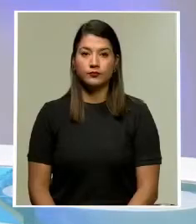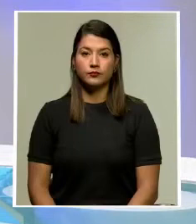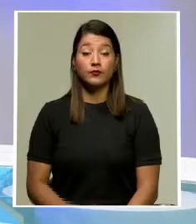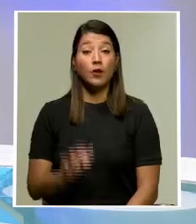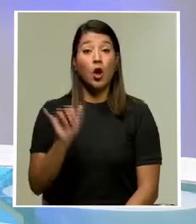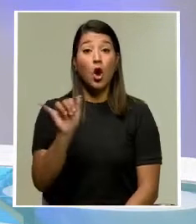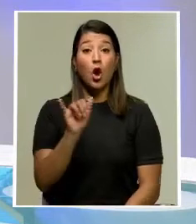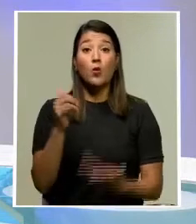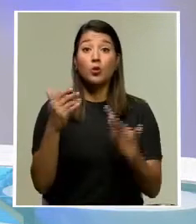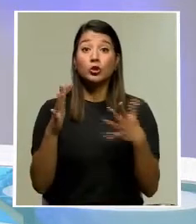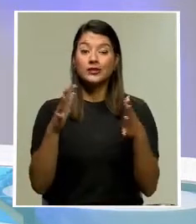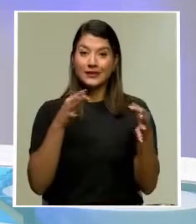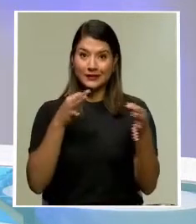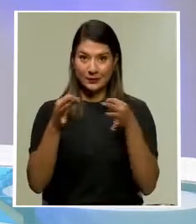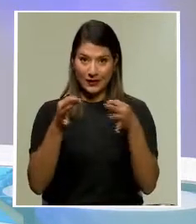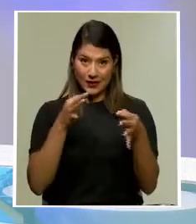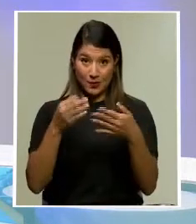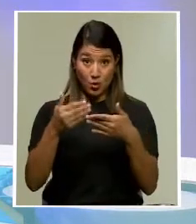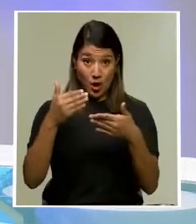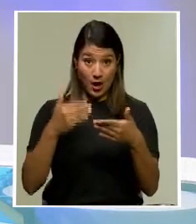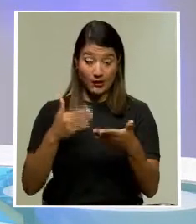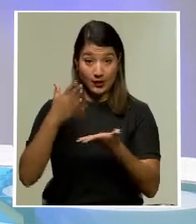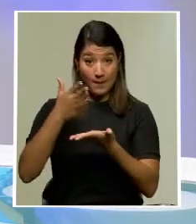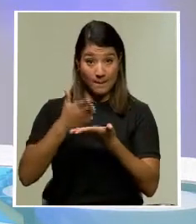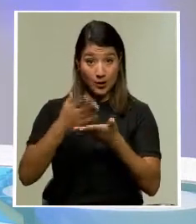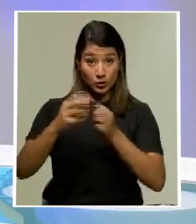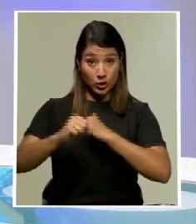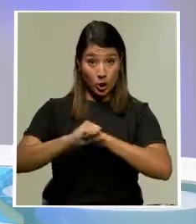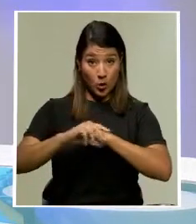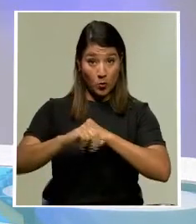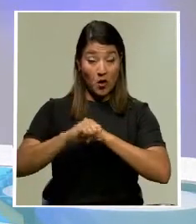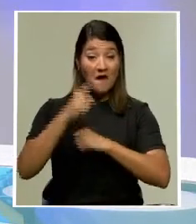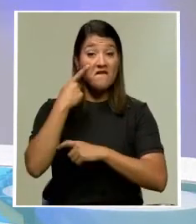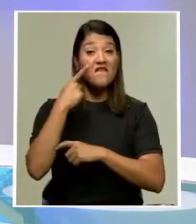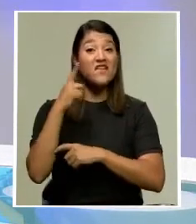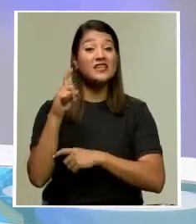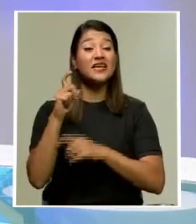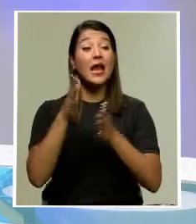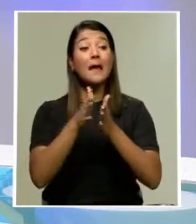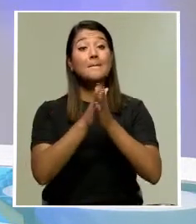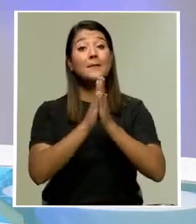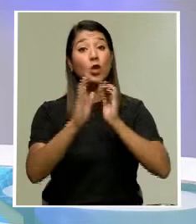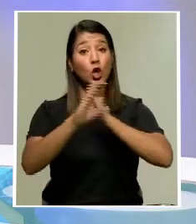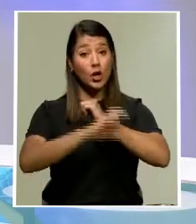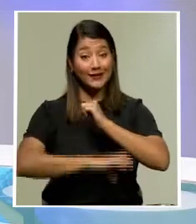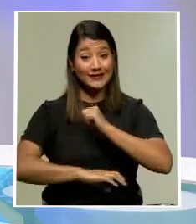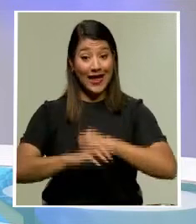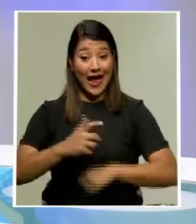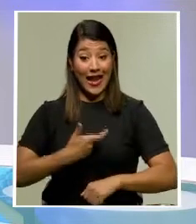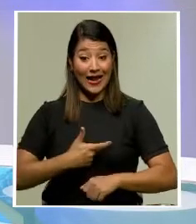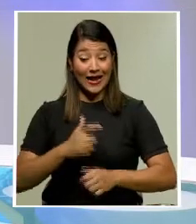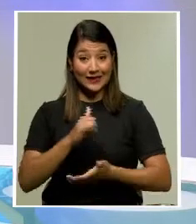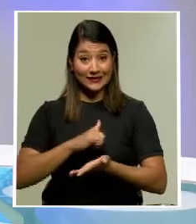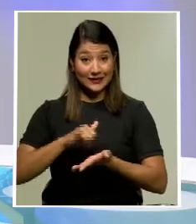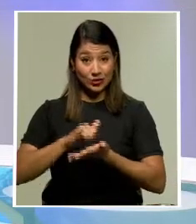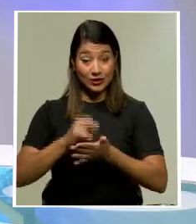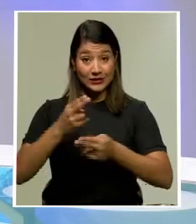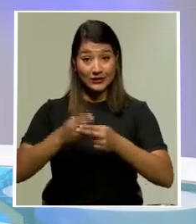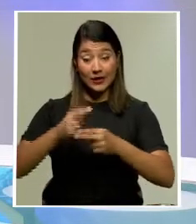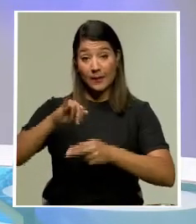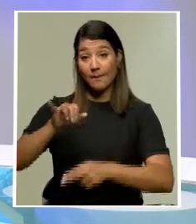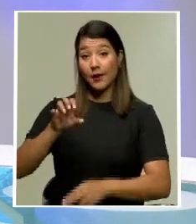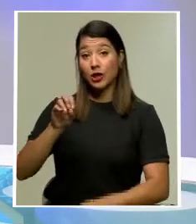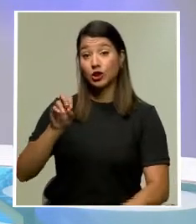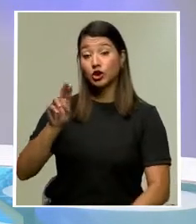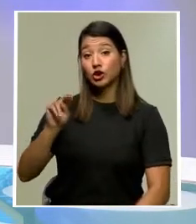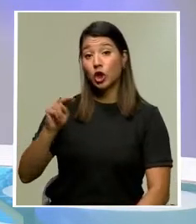Como le adelantamos antes de ir a la pausa, la Fiscalía pidió condenar al alcalde de San José, Johnny Araya, al